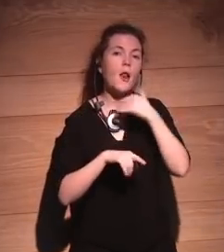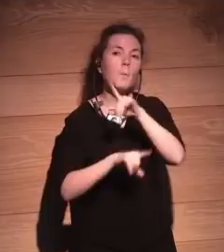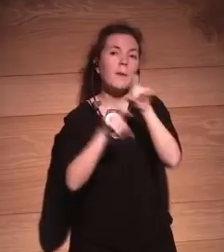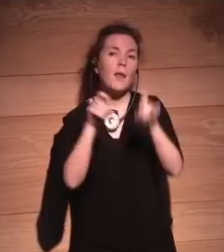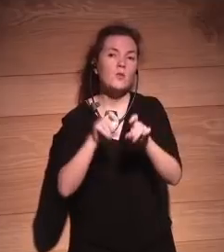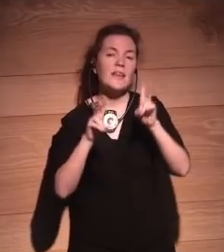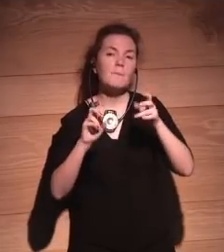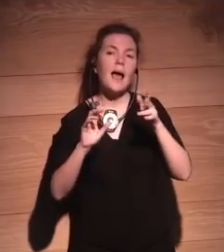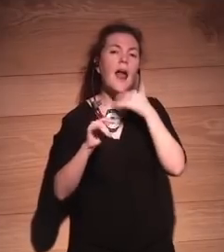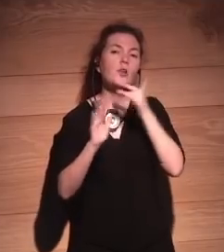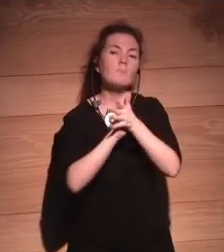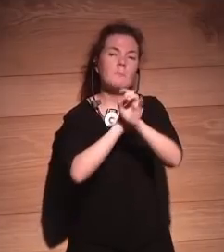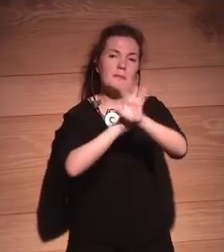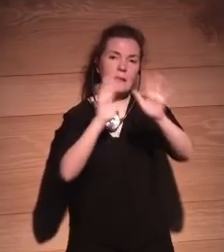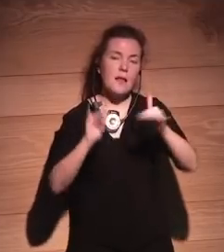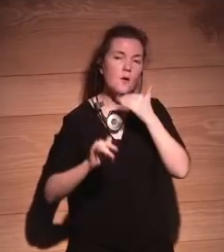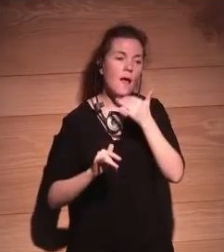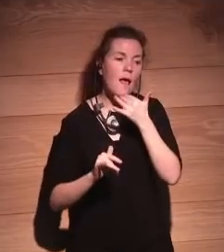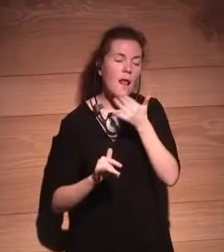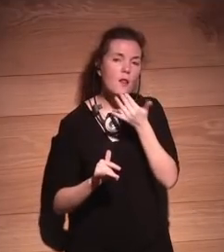sobre clarificación,